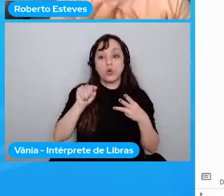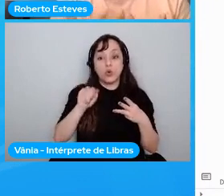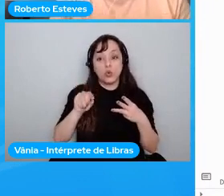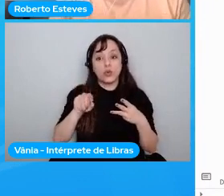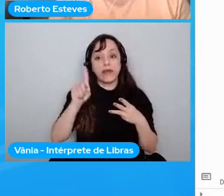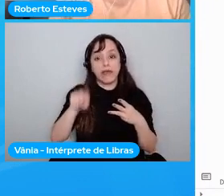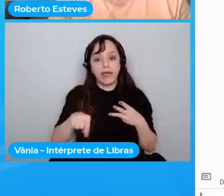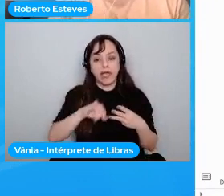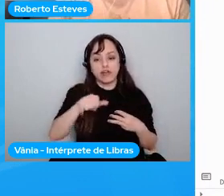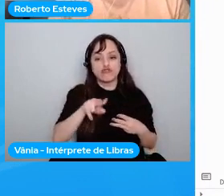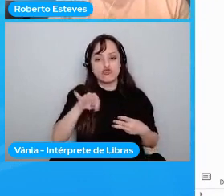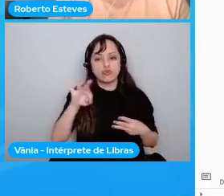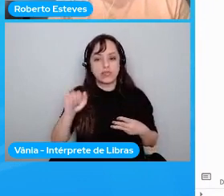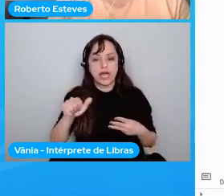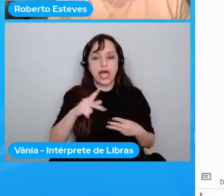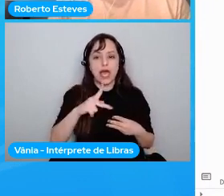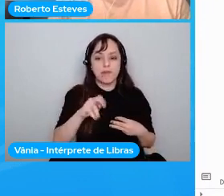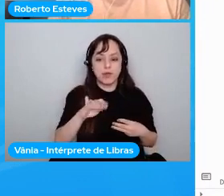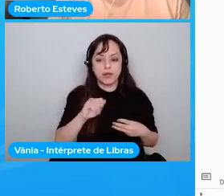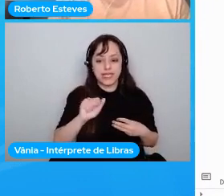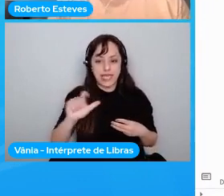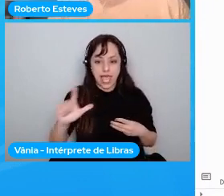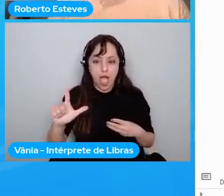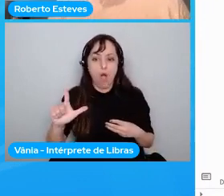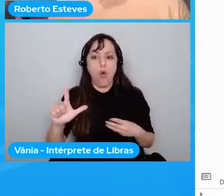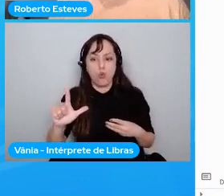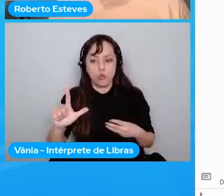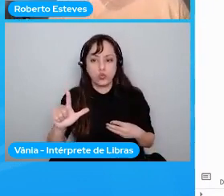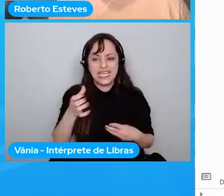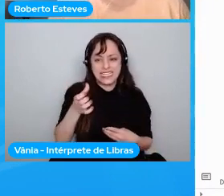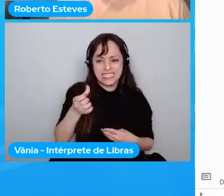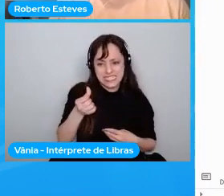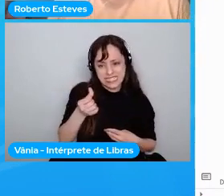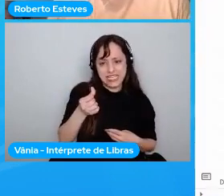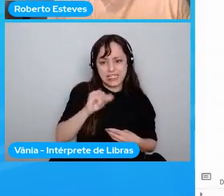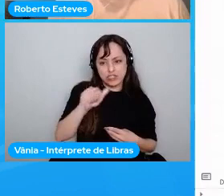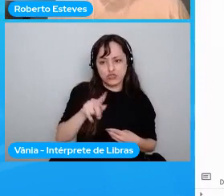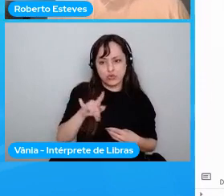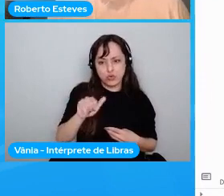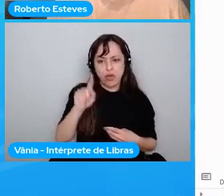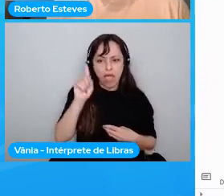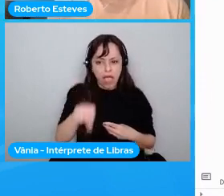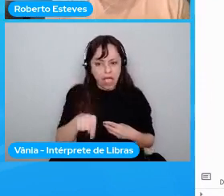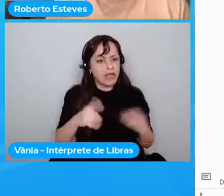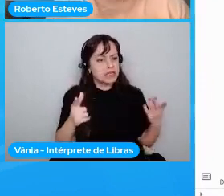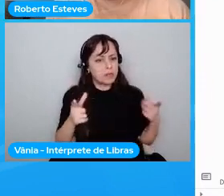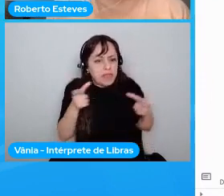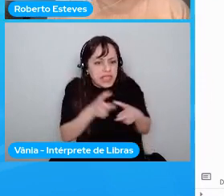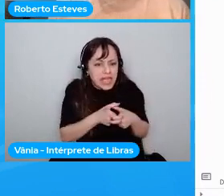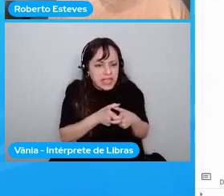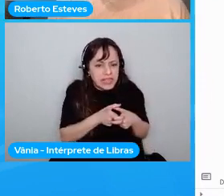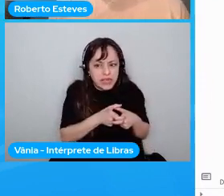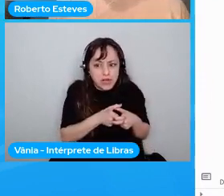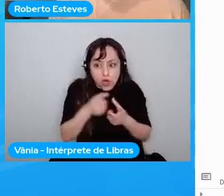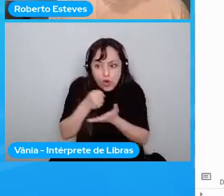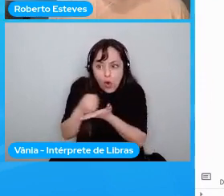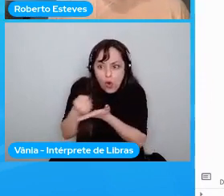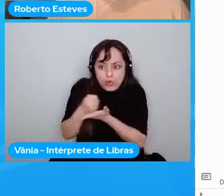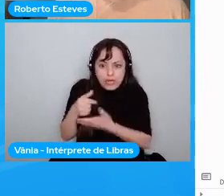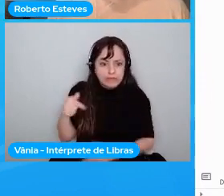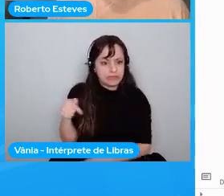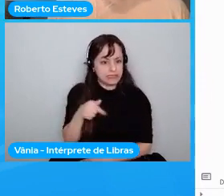por ejemplo, a la Junta Parroquial 6 de Julio es una locación pequeña, tiene 77